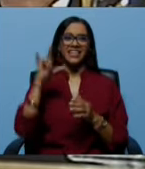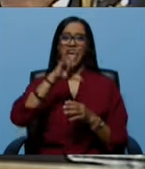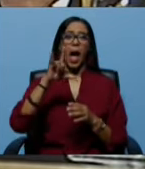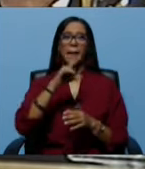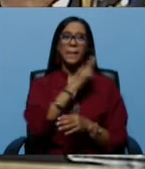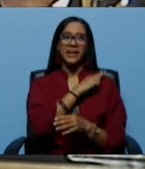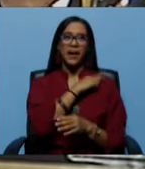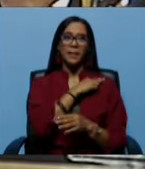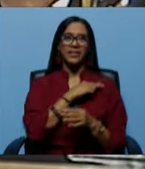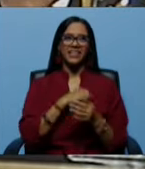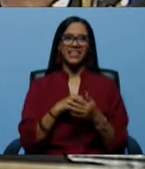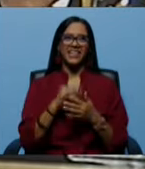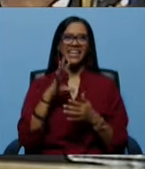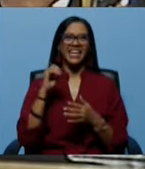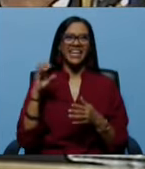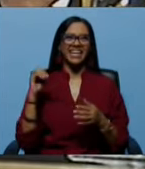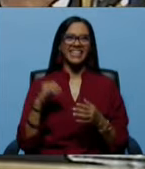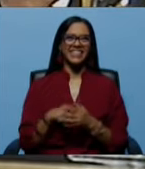en el 500.